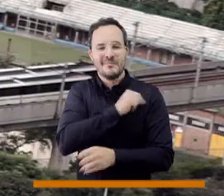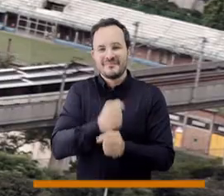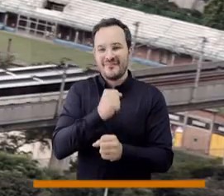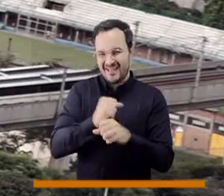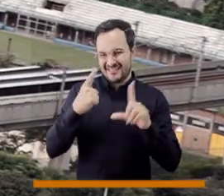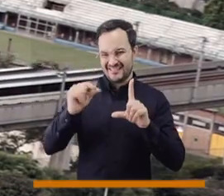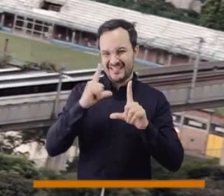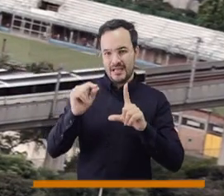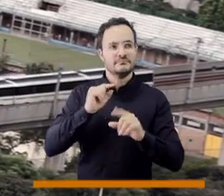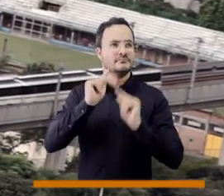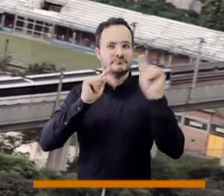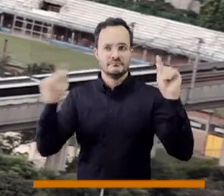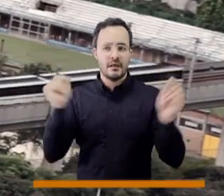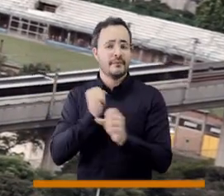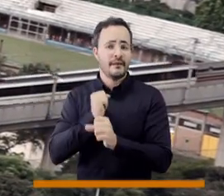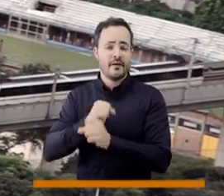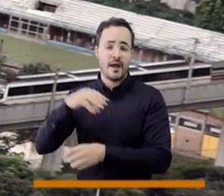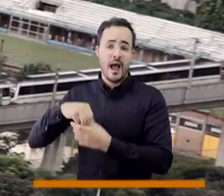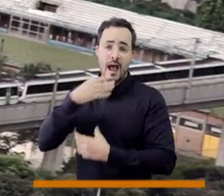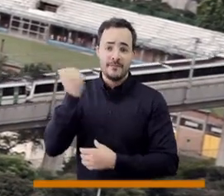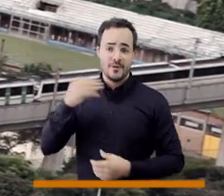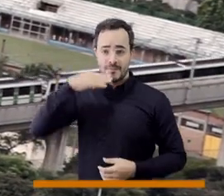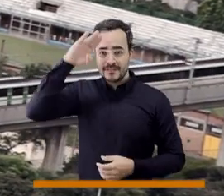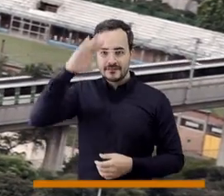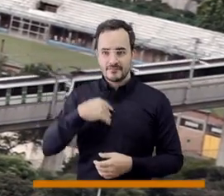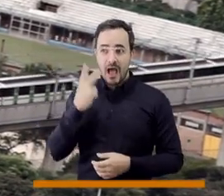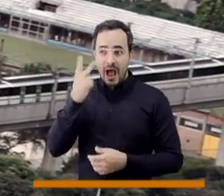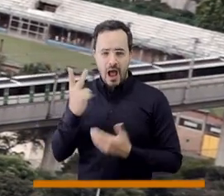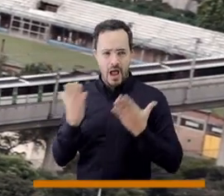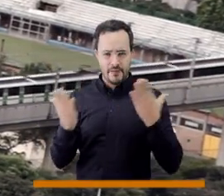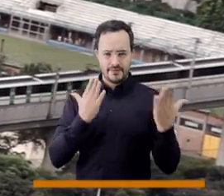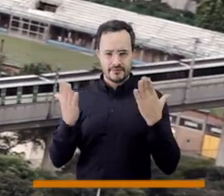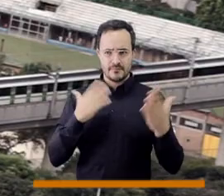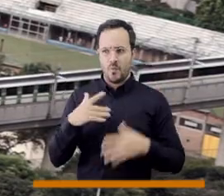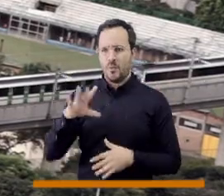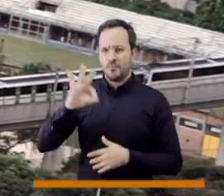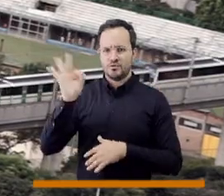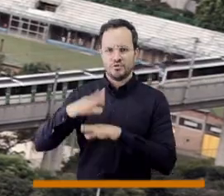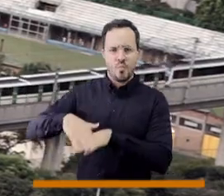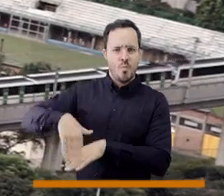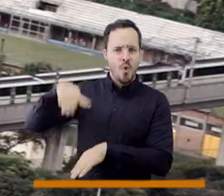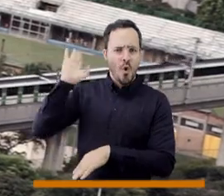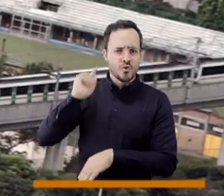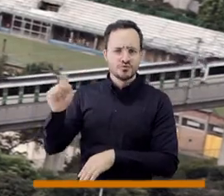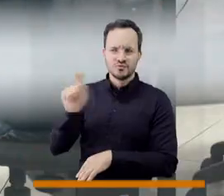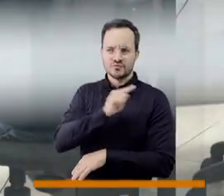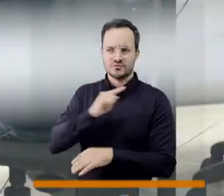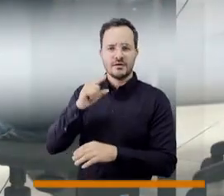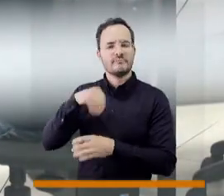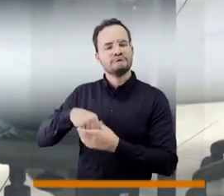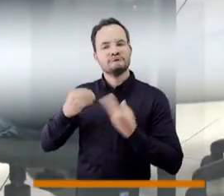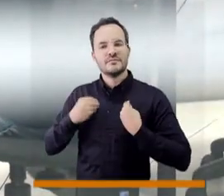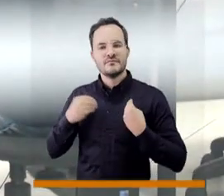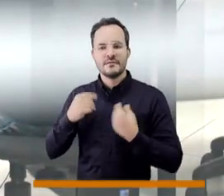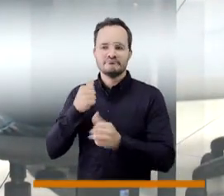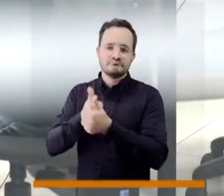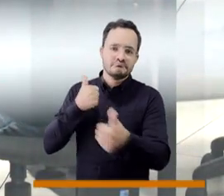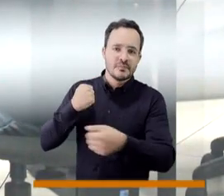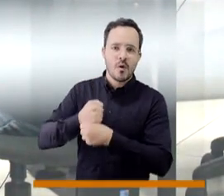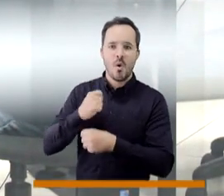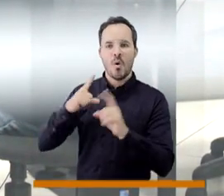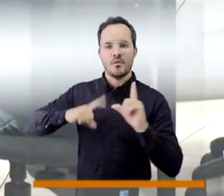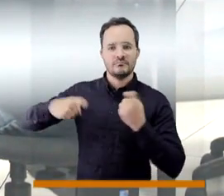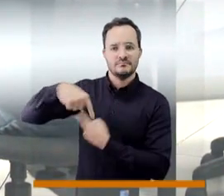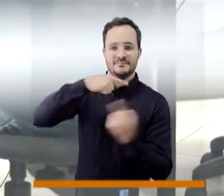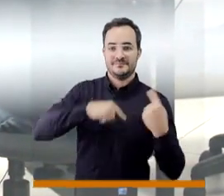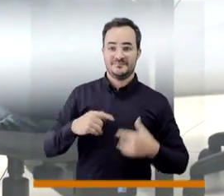nómadas digitales están llegando a Medellín. Y hoy nosotros tenemos más nómadas digitales que cualquier otra ciudad en Colombia, por encima de Bogotá, por